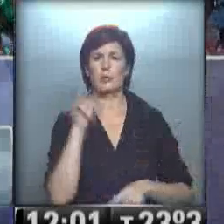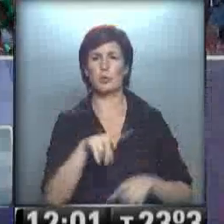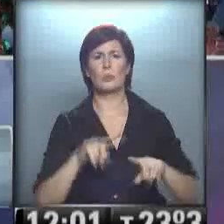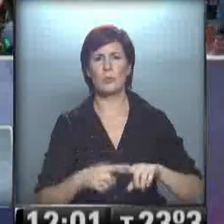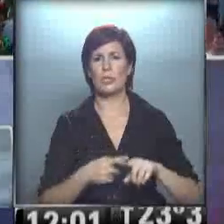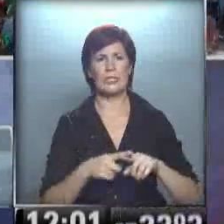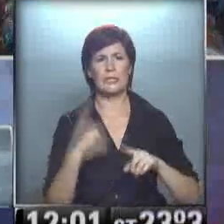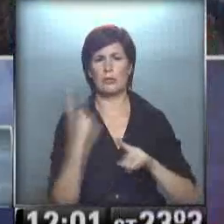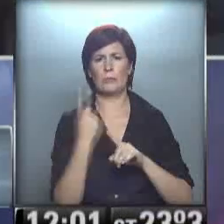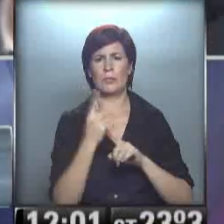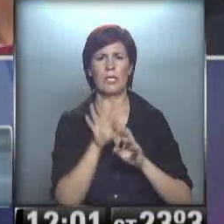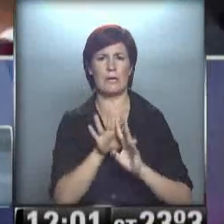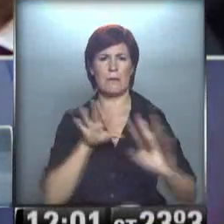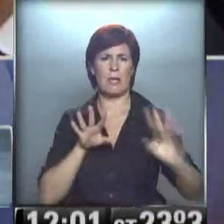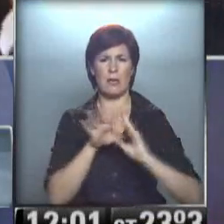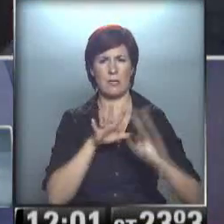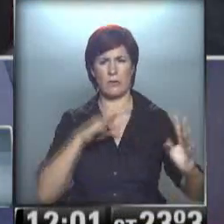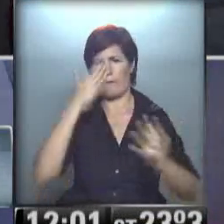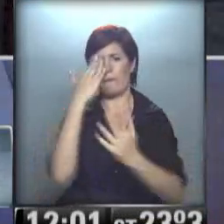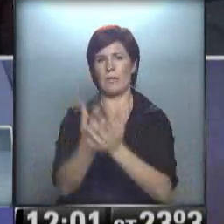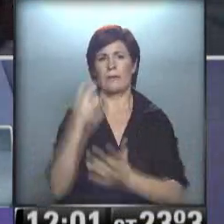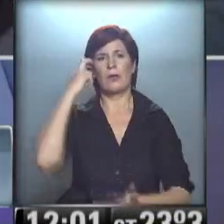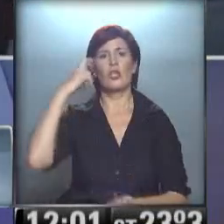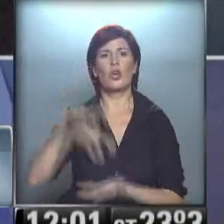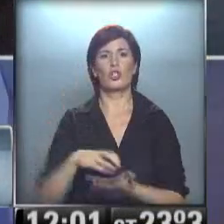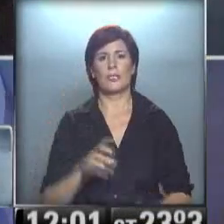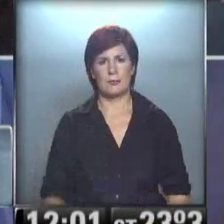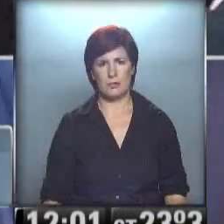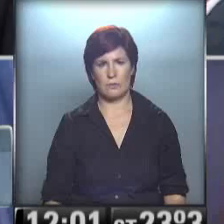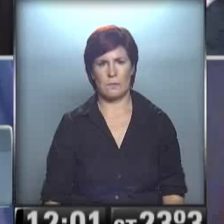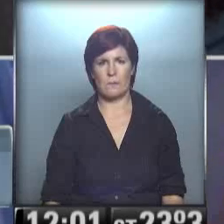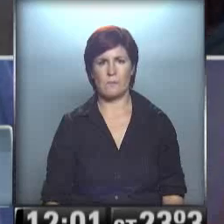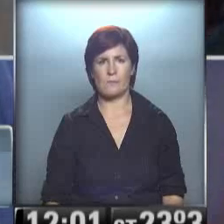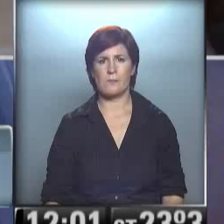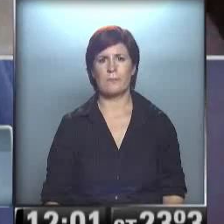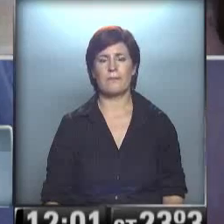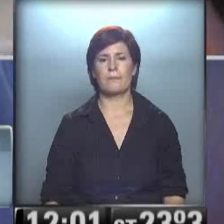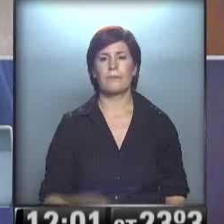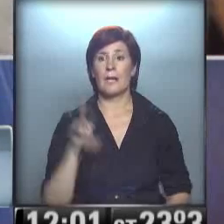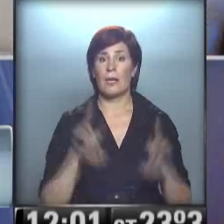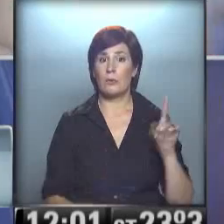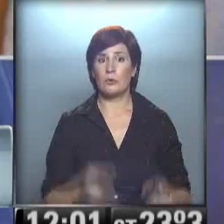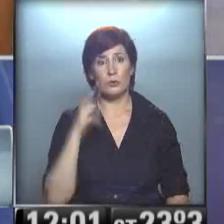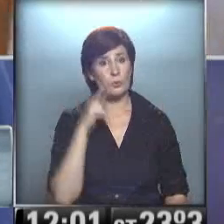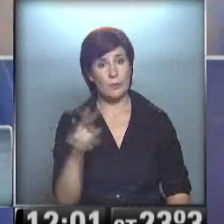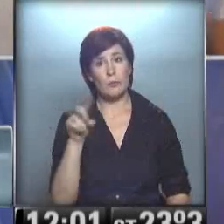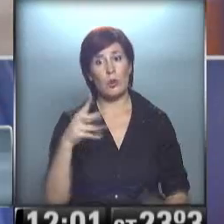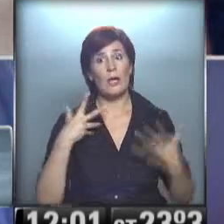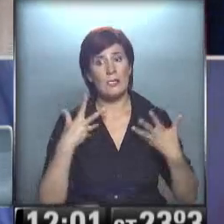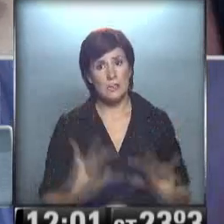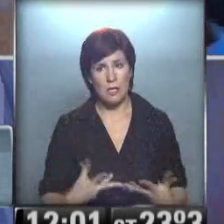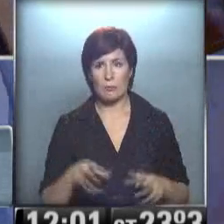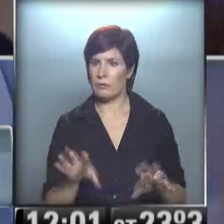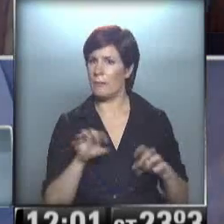tomado posición frente a las puertas del Congreso. Algunos se los ve un poco cansados,